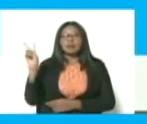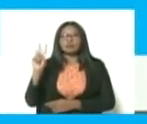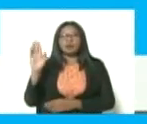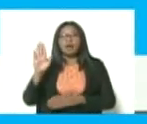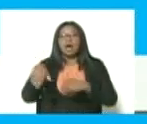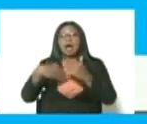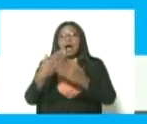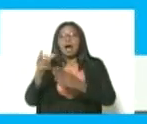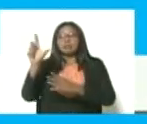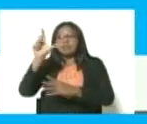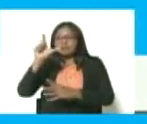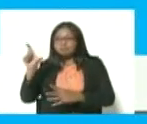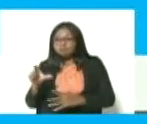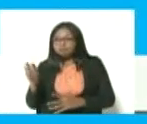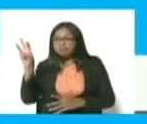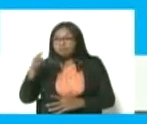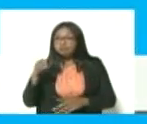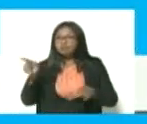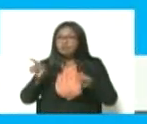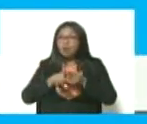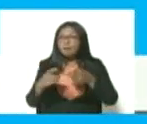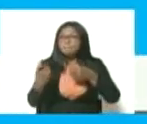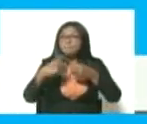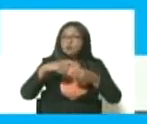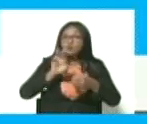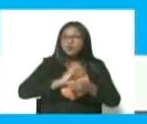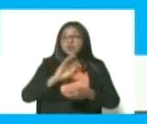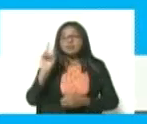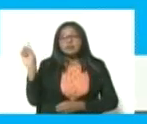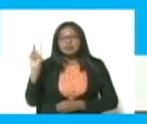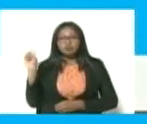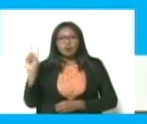allá, hasta el Esequibo y más.